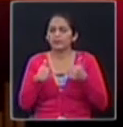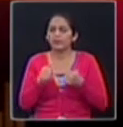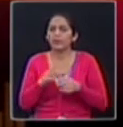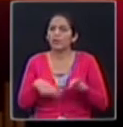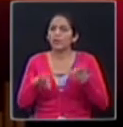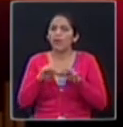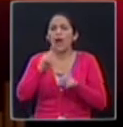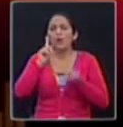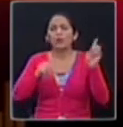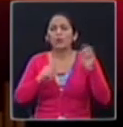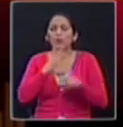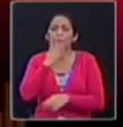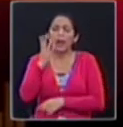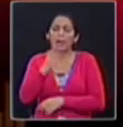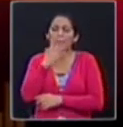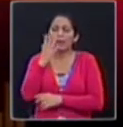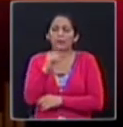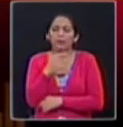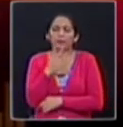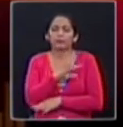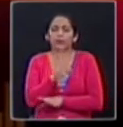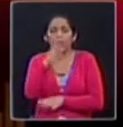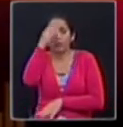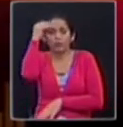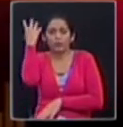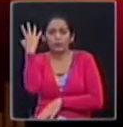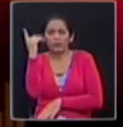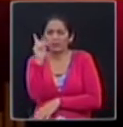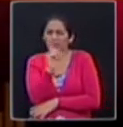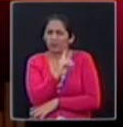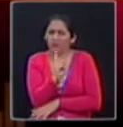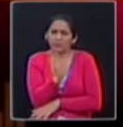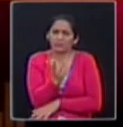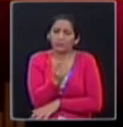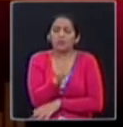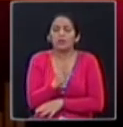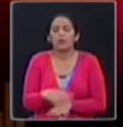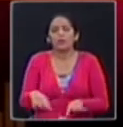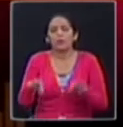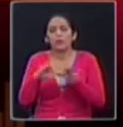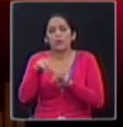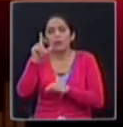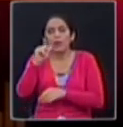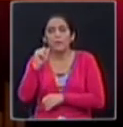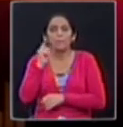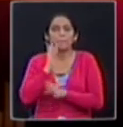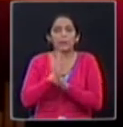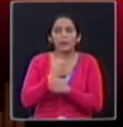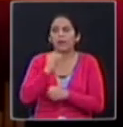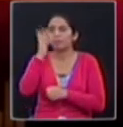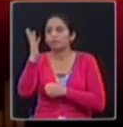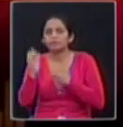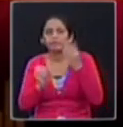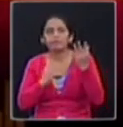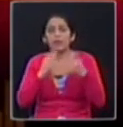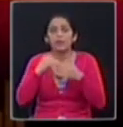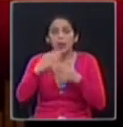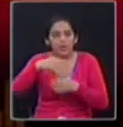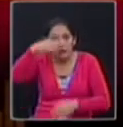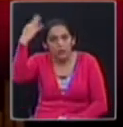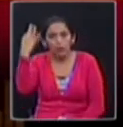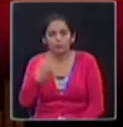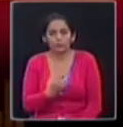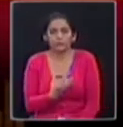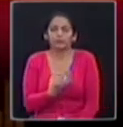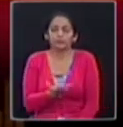a la práctica. Y eso es lo que le hemos planteado al presidente Moreno, que hay que discutir el tema del pleno empleo y con propuestas.